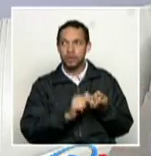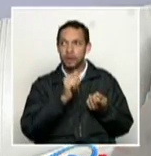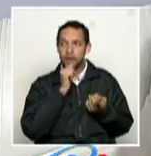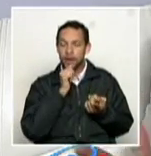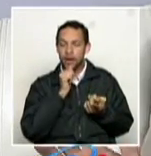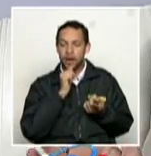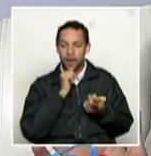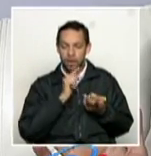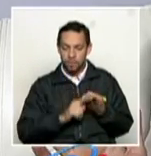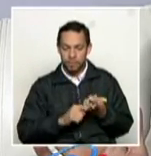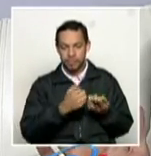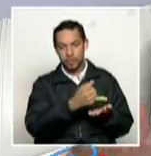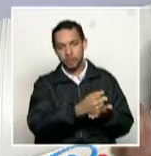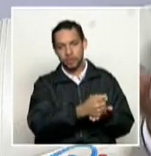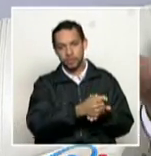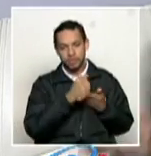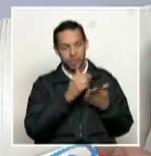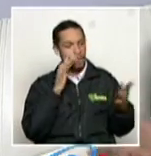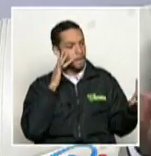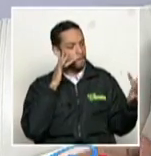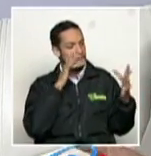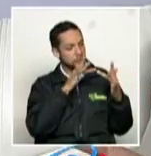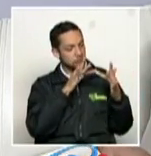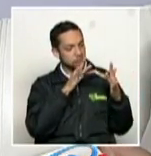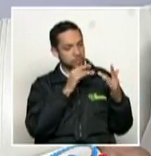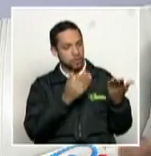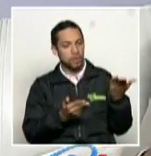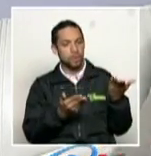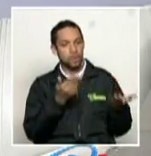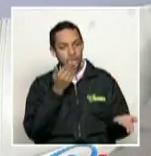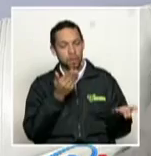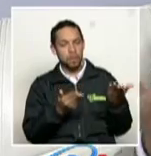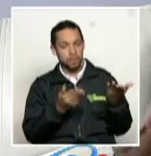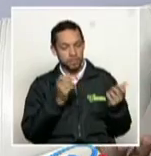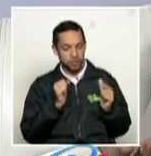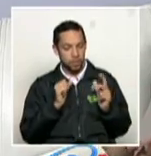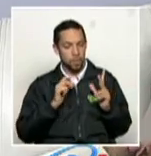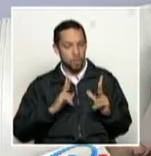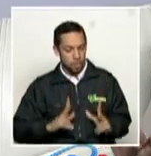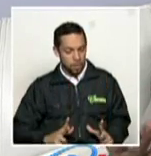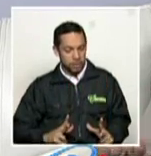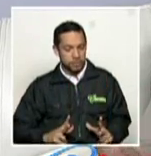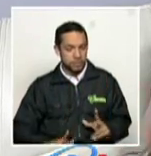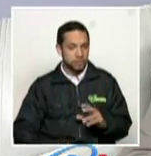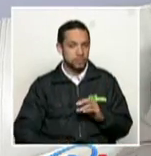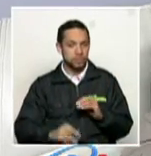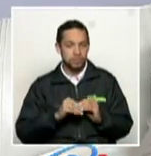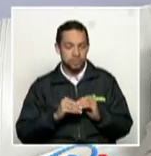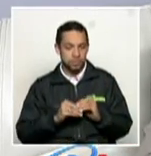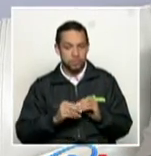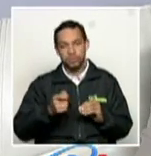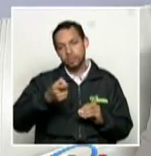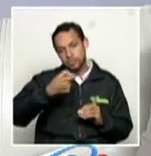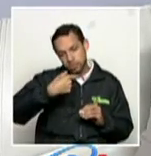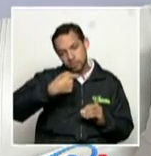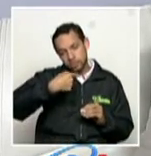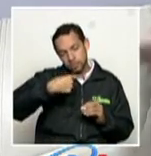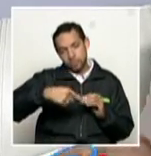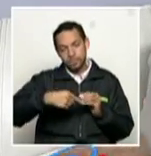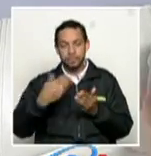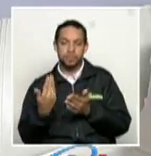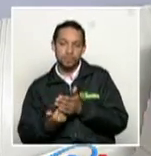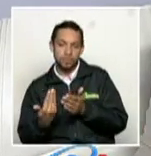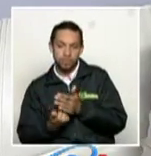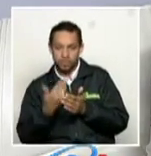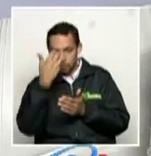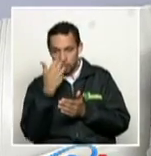que tome, vas a sacar adelante o por lo menos a compensar el proceso, más los antibióticos que nos reporten los exámenes